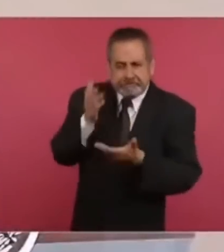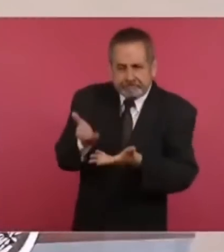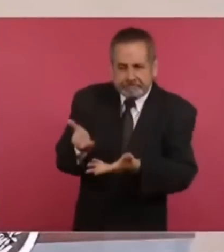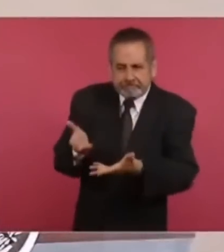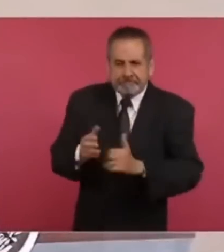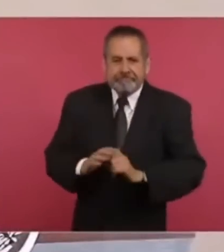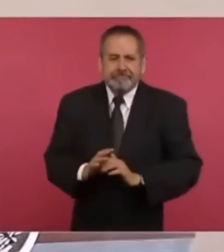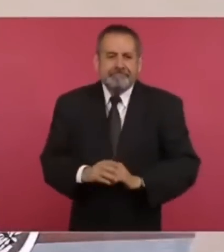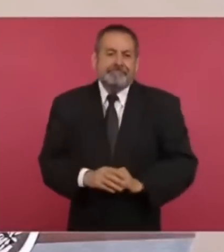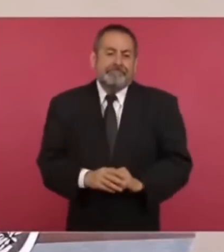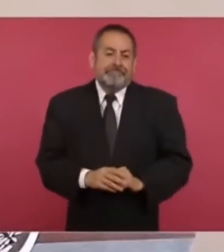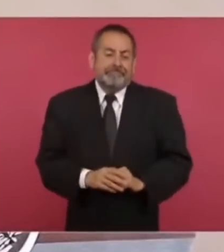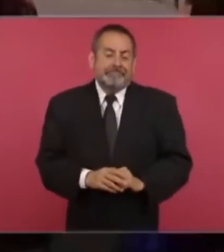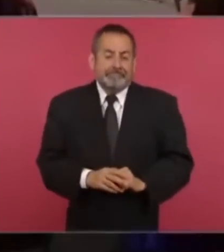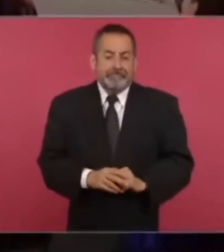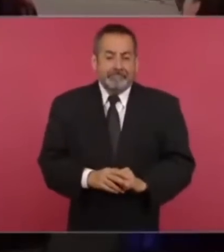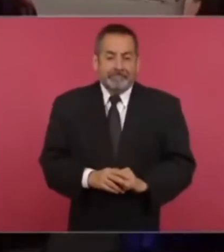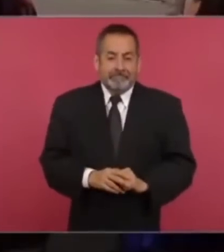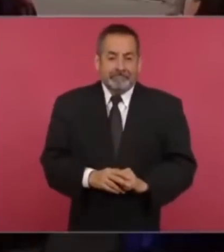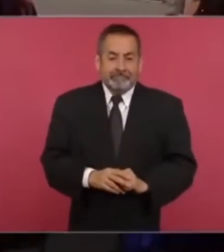escucharlos. Pero